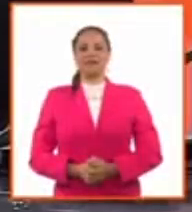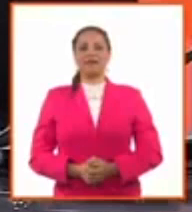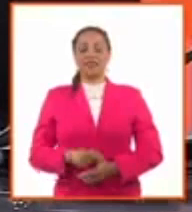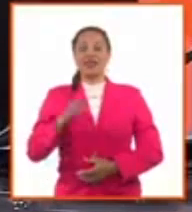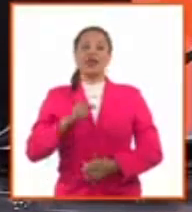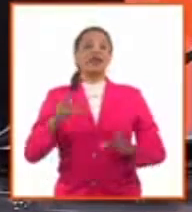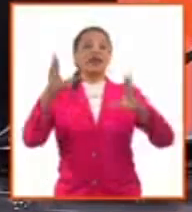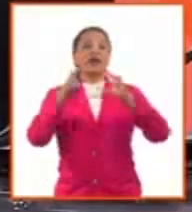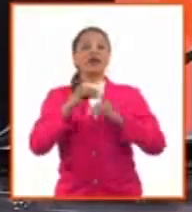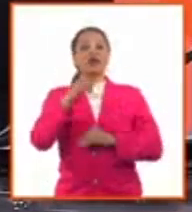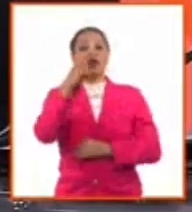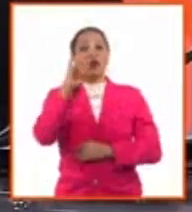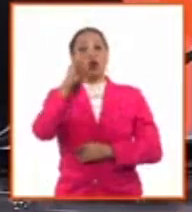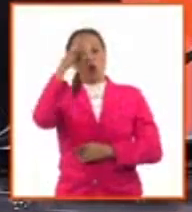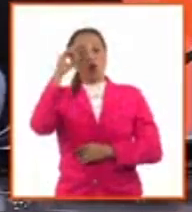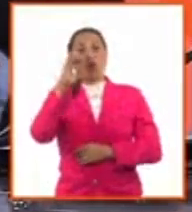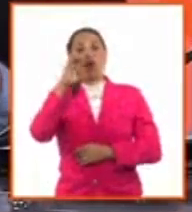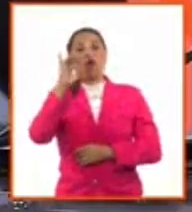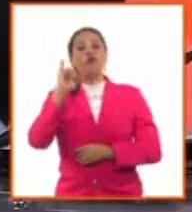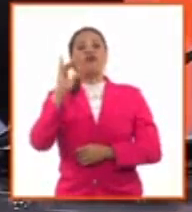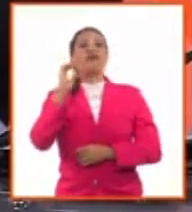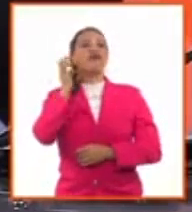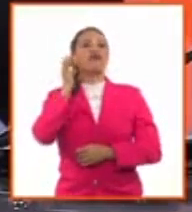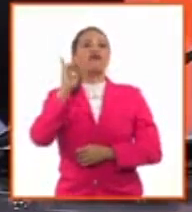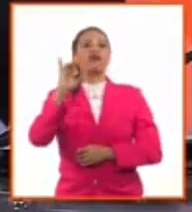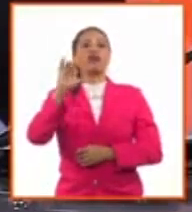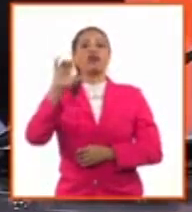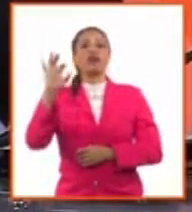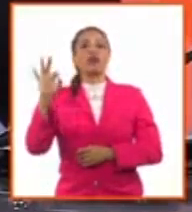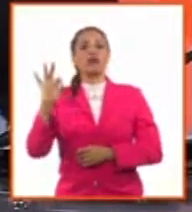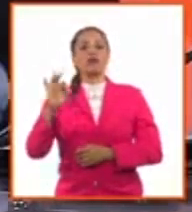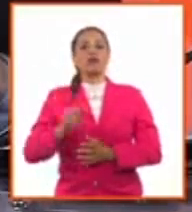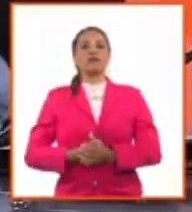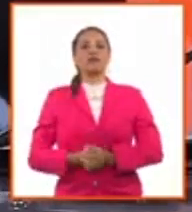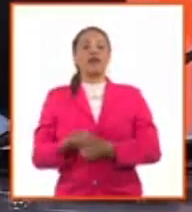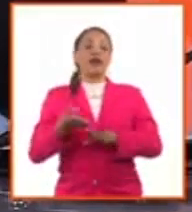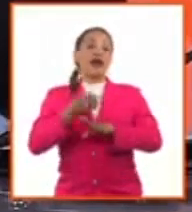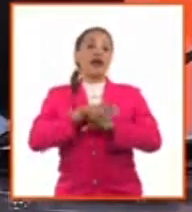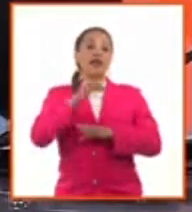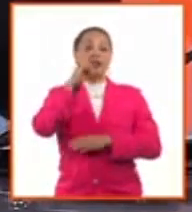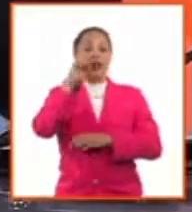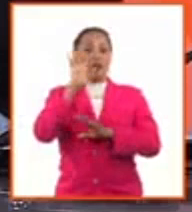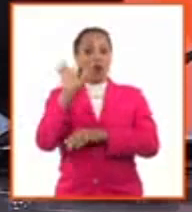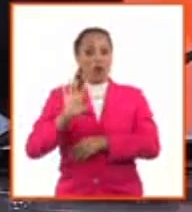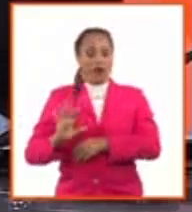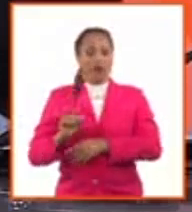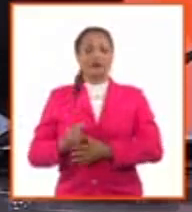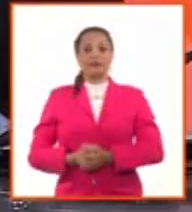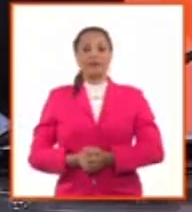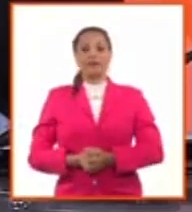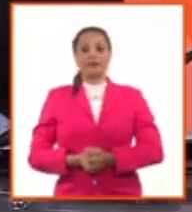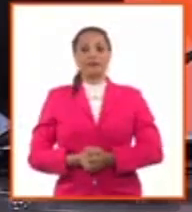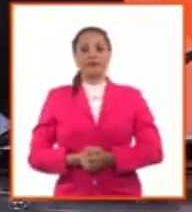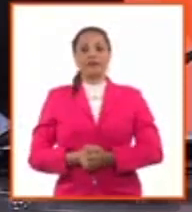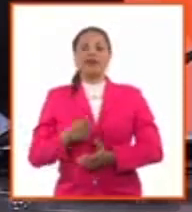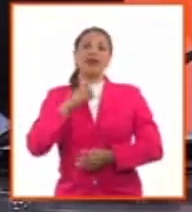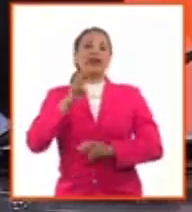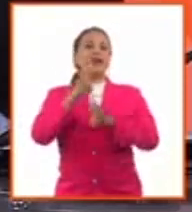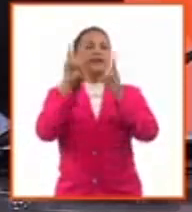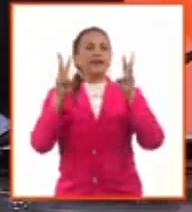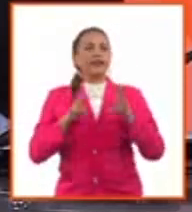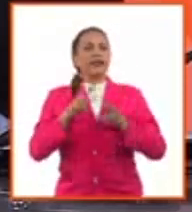Bueno, esta noche con Filo, antes de la novela. Actualizo también el Elier Pila activo en